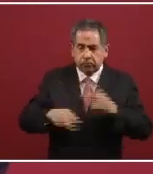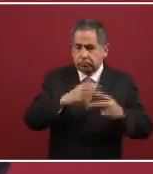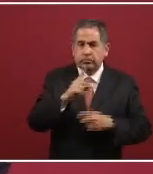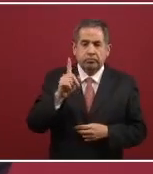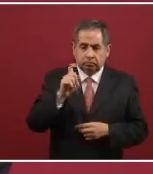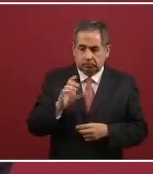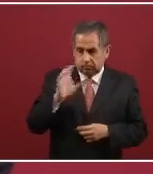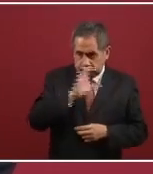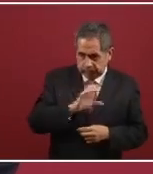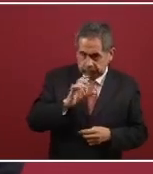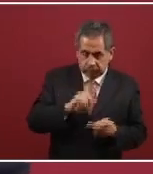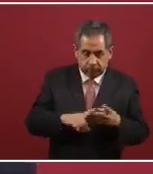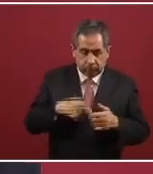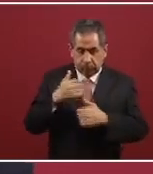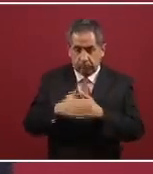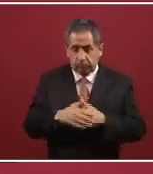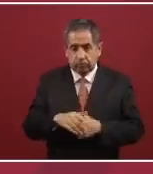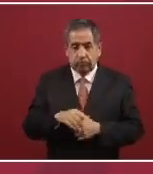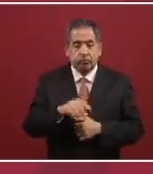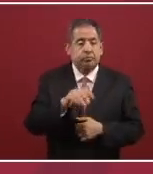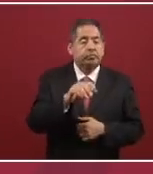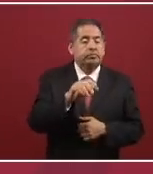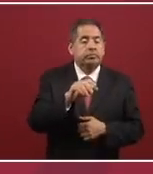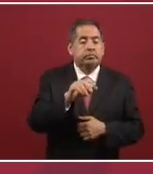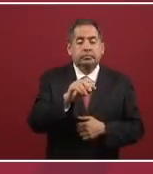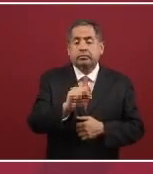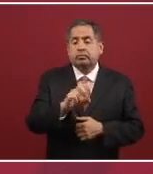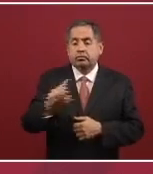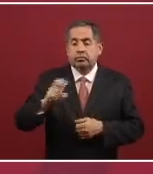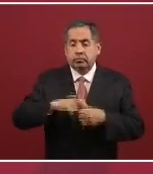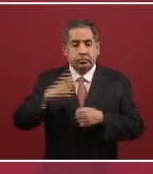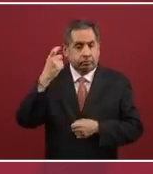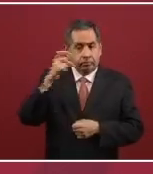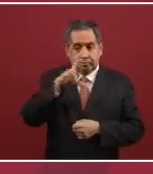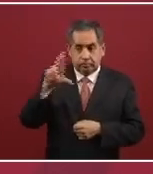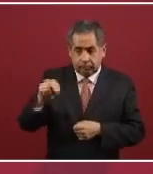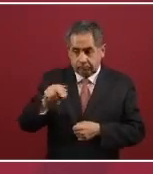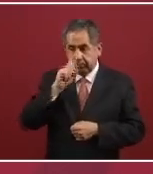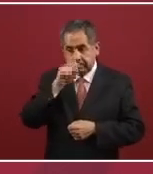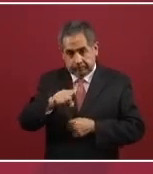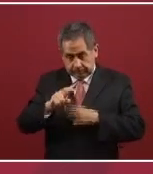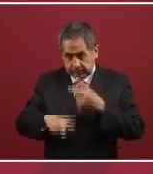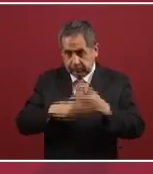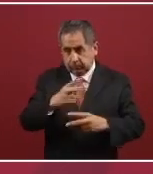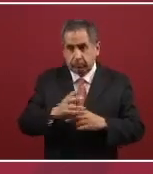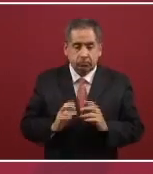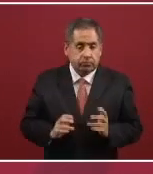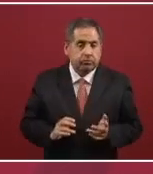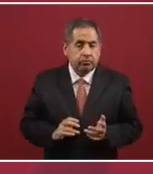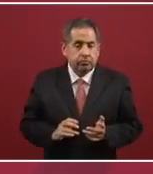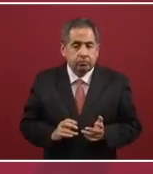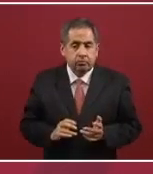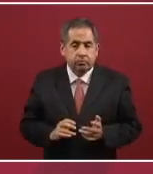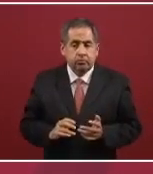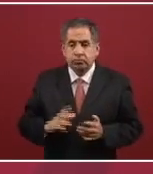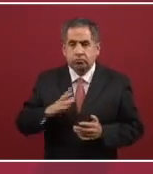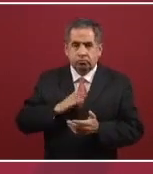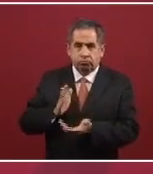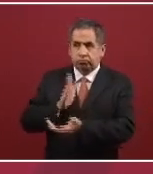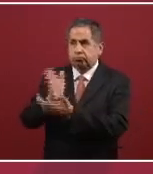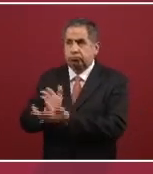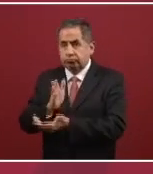Aguascalientes, voy a estar el fin de semana en Quintana Roo, porque hubieron elecciones y no había